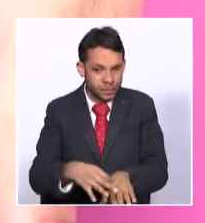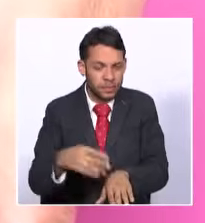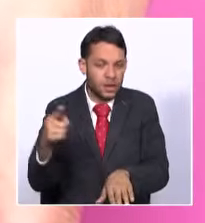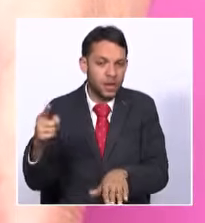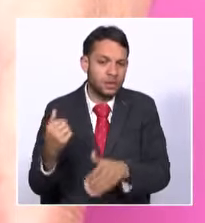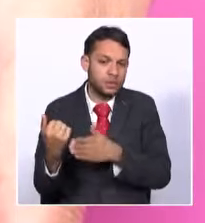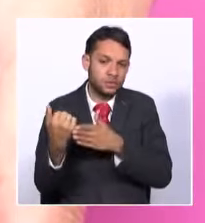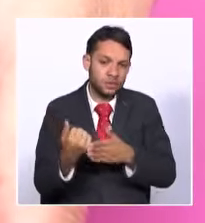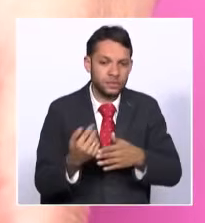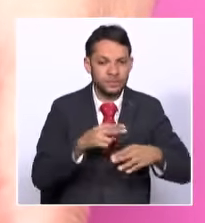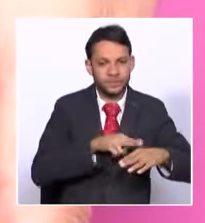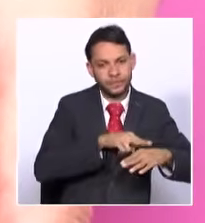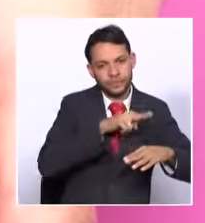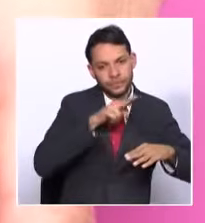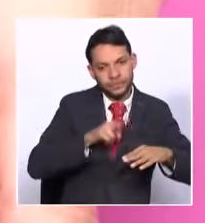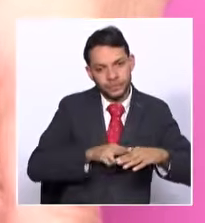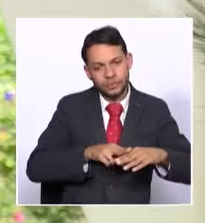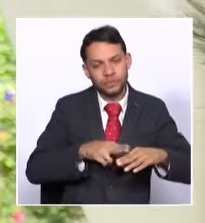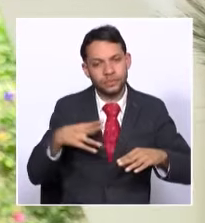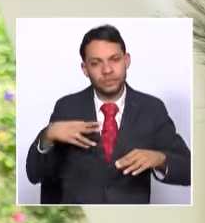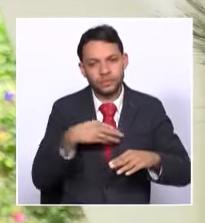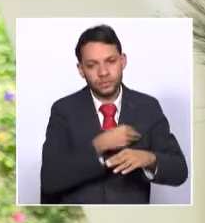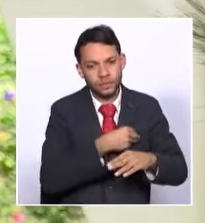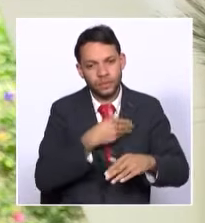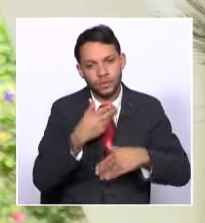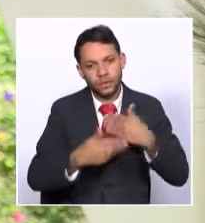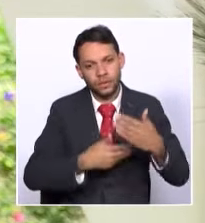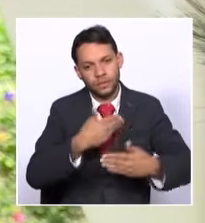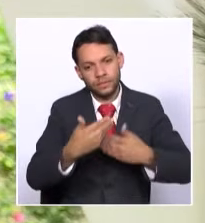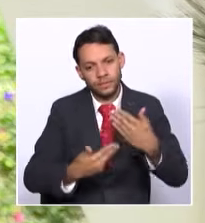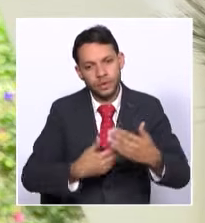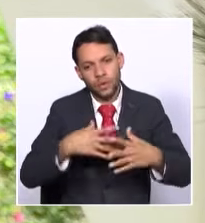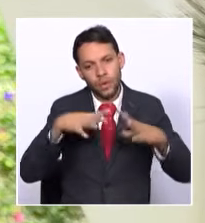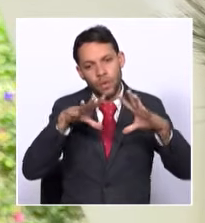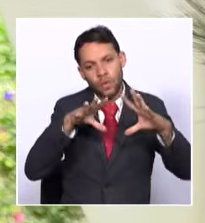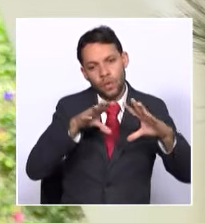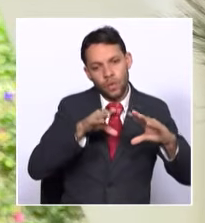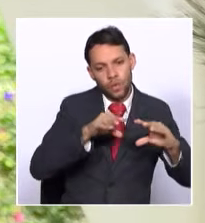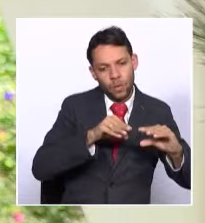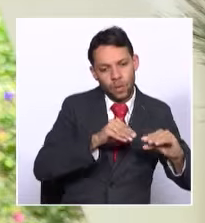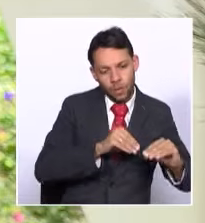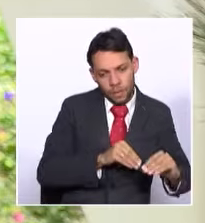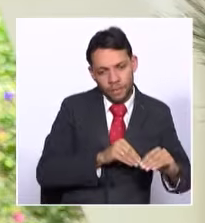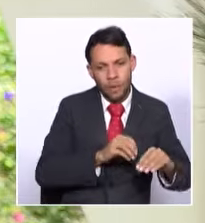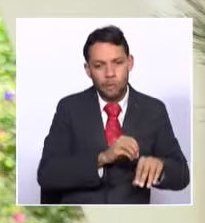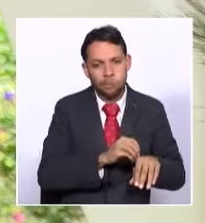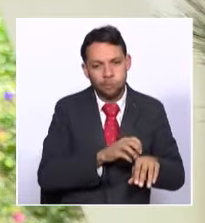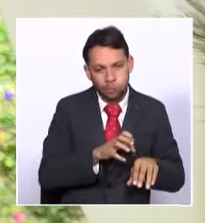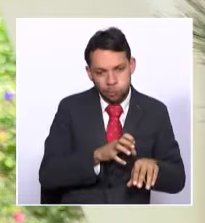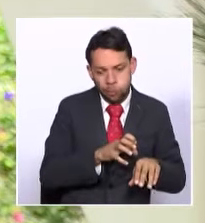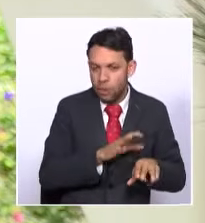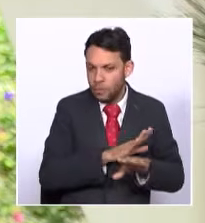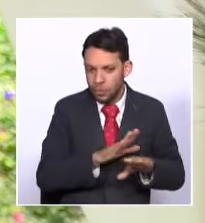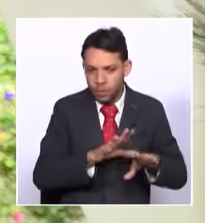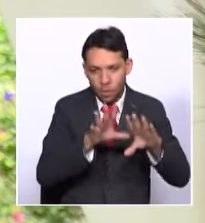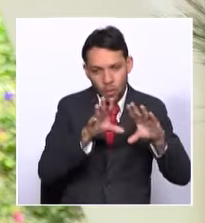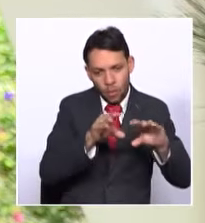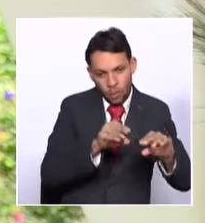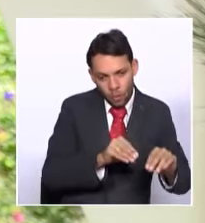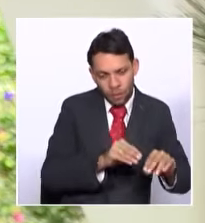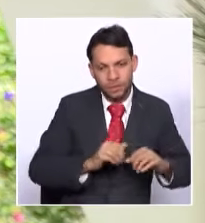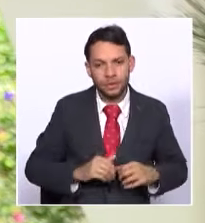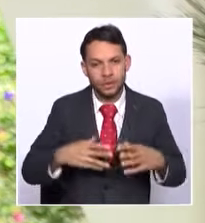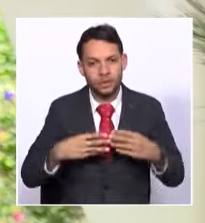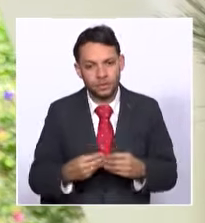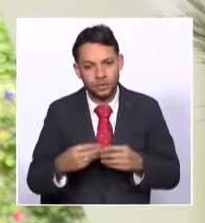naturaleza, es hacer un proceso de desinflamación, un proceso antiinflamatorio. Entonces miren que tenemos